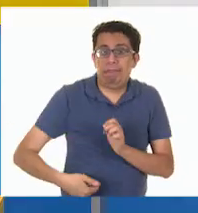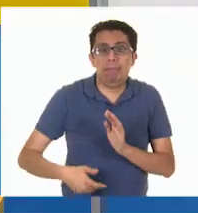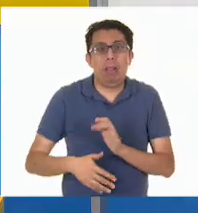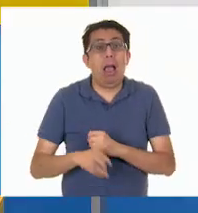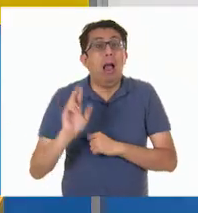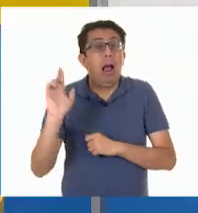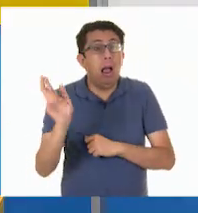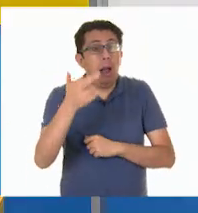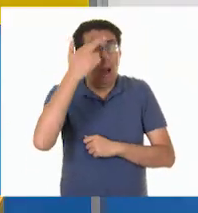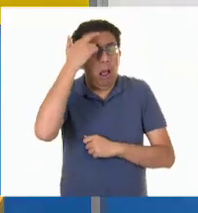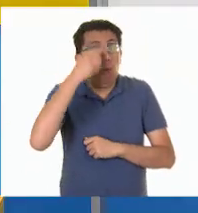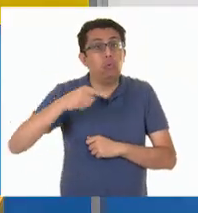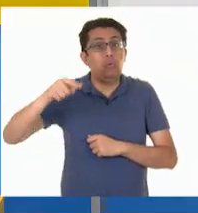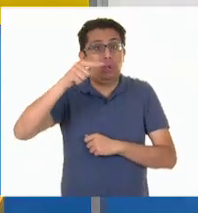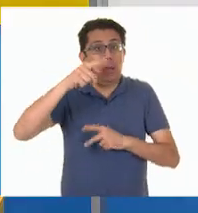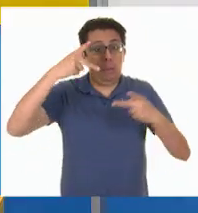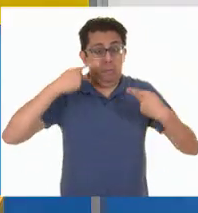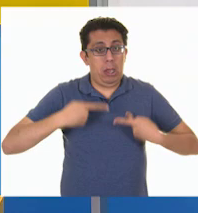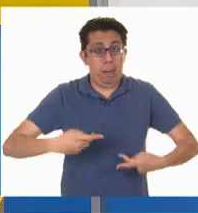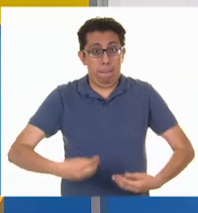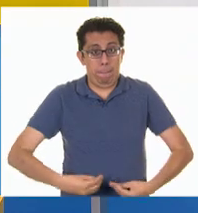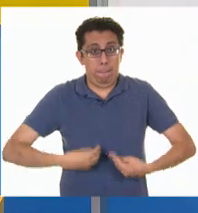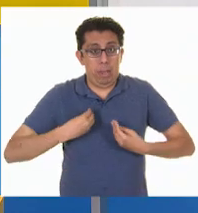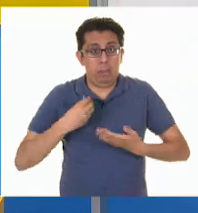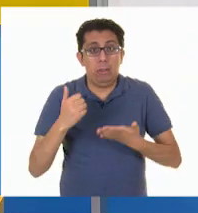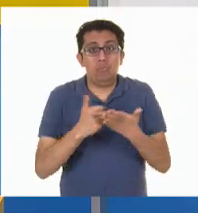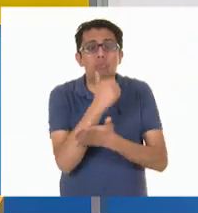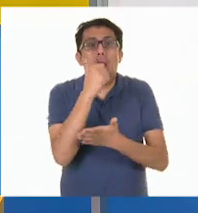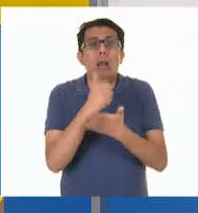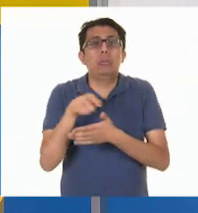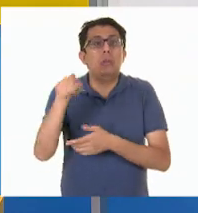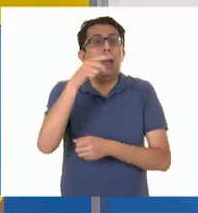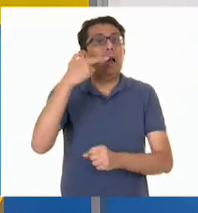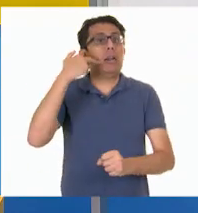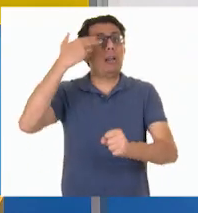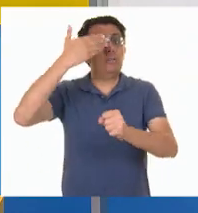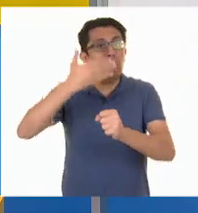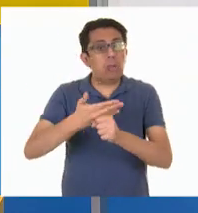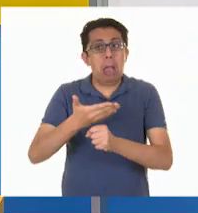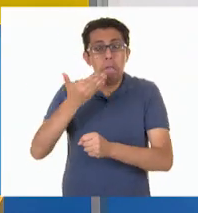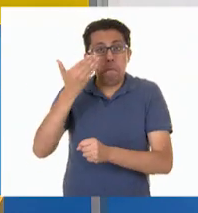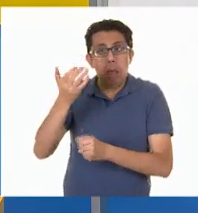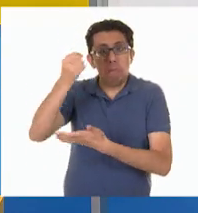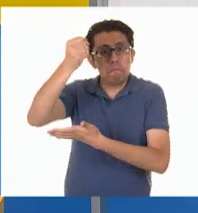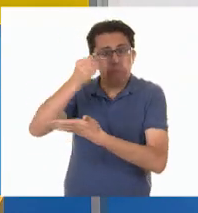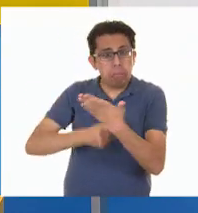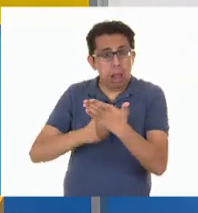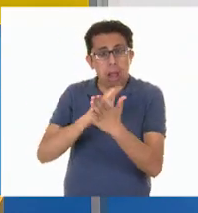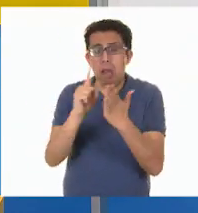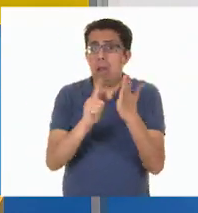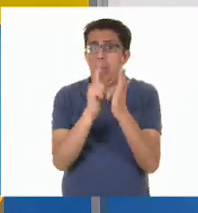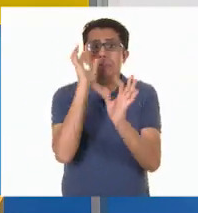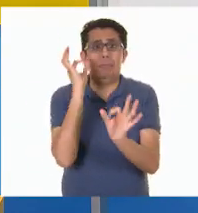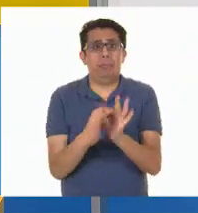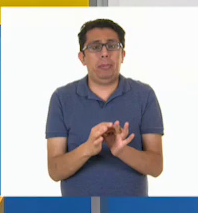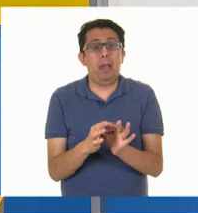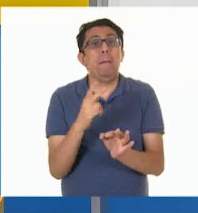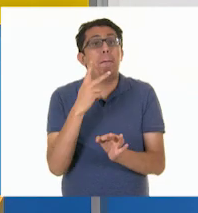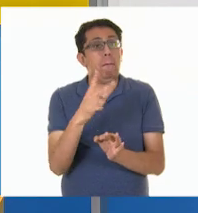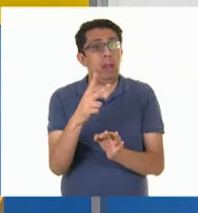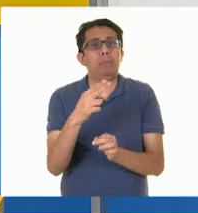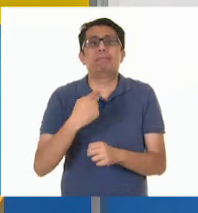como ciudadanas y ciudadanos somos los principales responsables de exigir que las leyes se cumplan, pero también tenemos